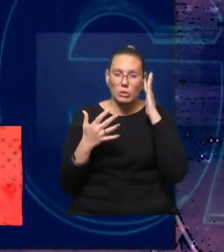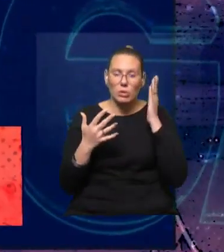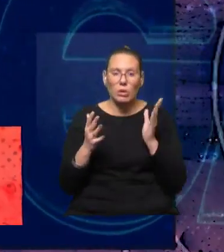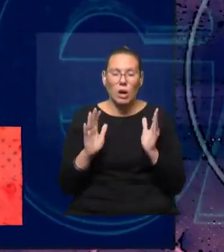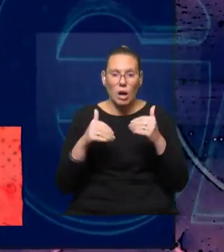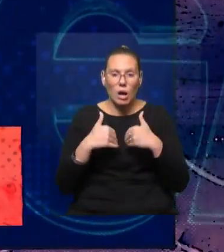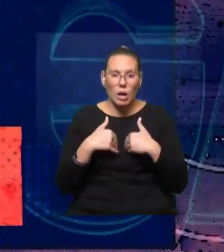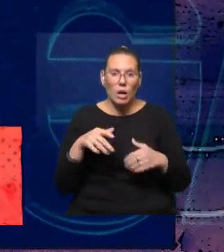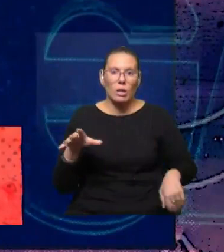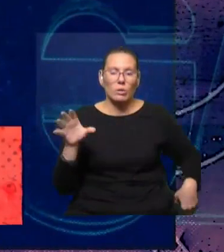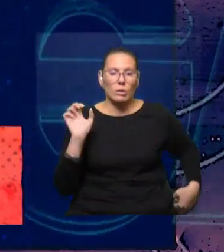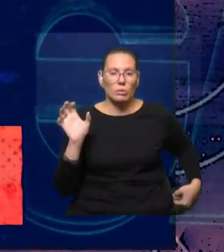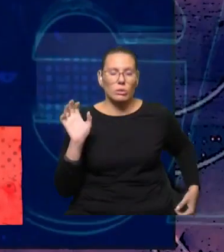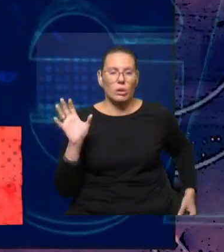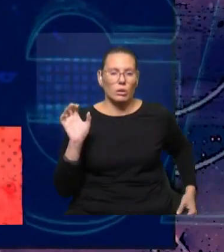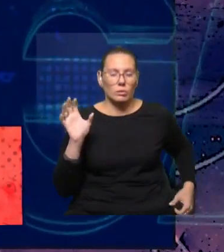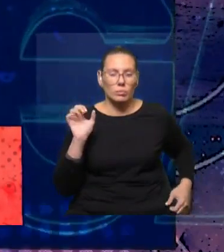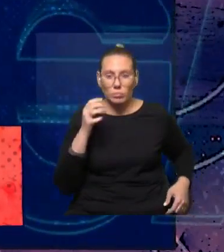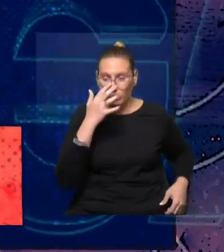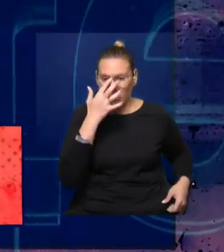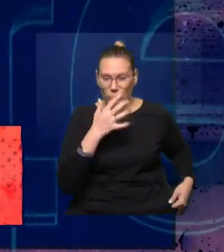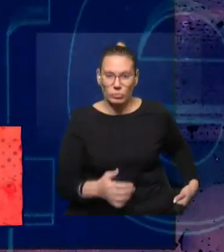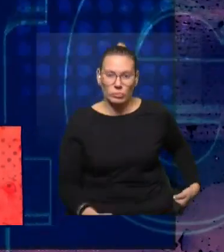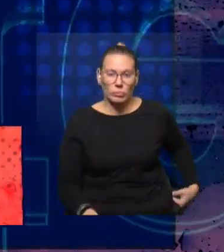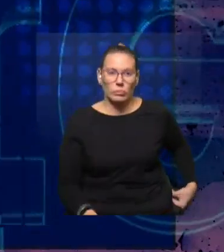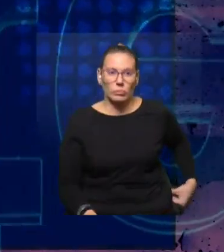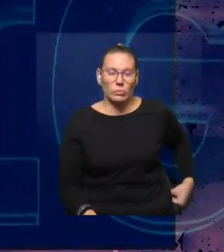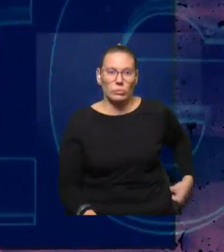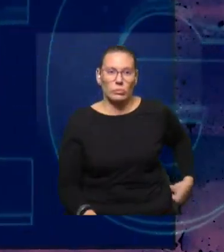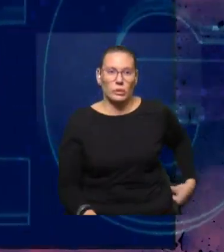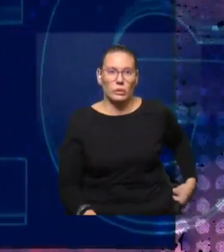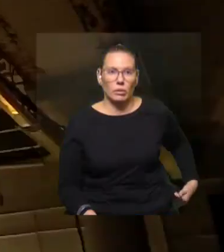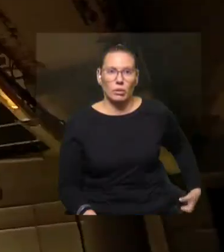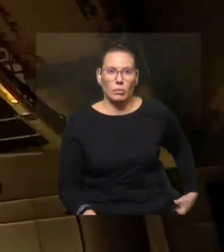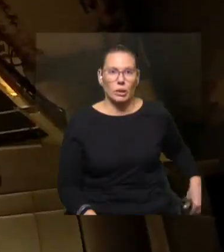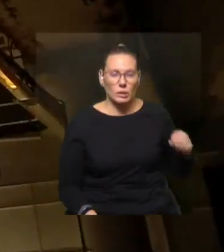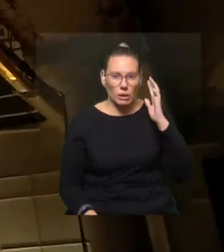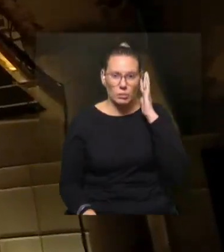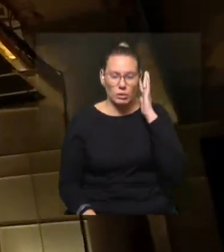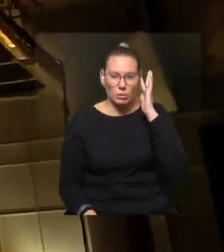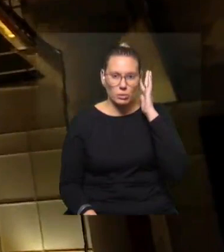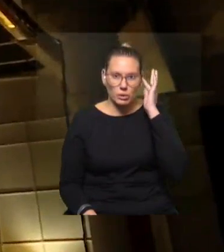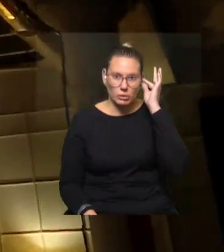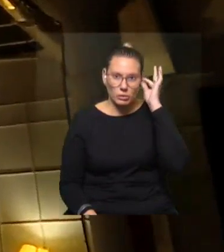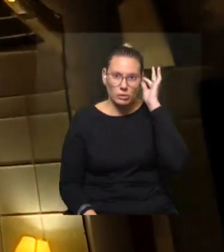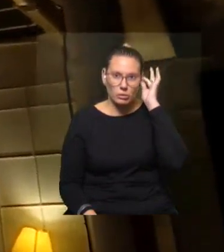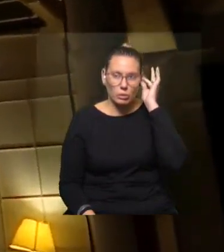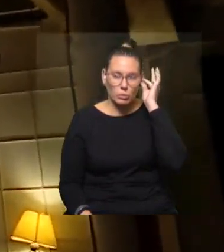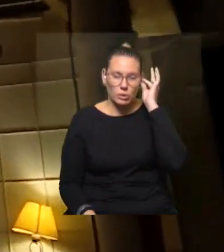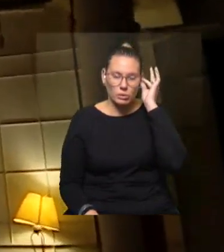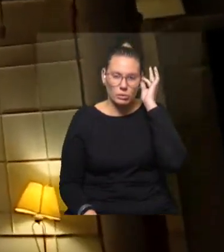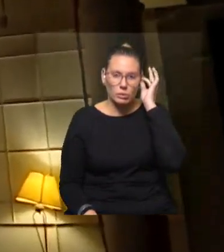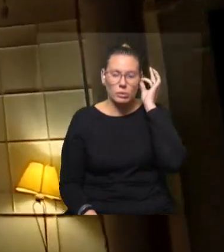queda clarísimo pero a la vez si vienes como tu historia personal genera muchos puntos de empatía con el público te ha pasado